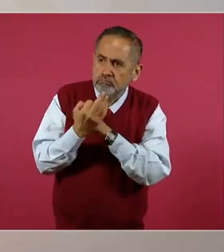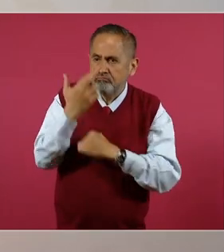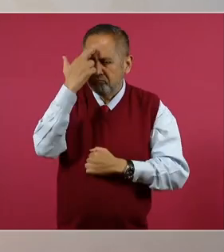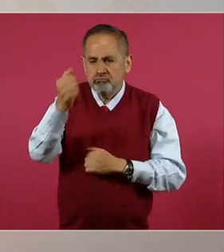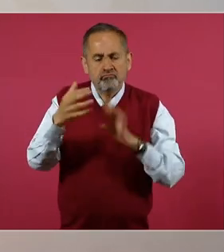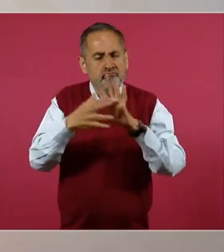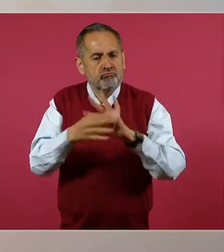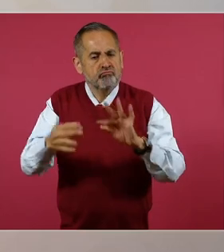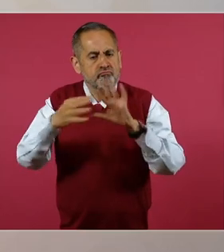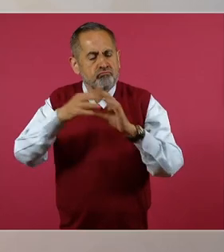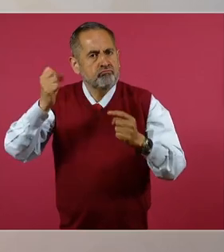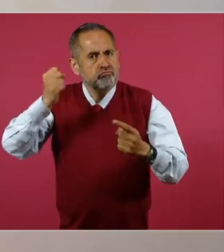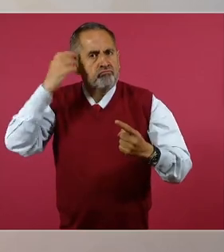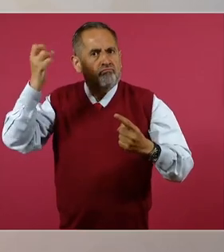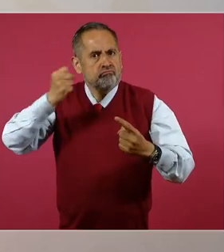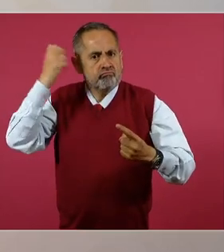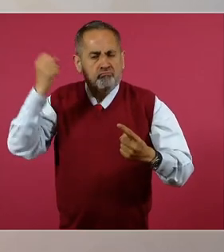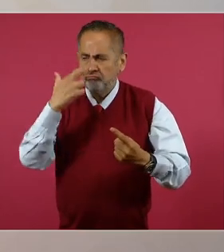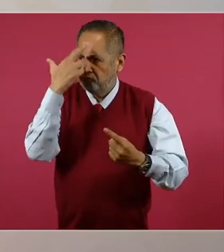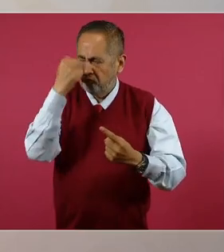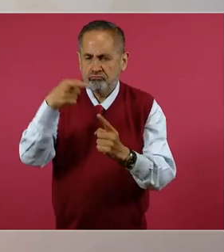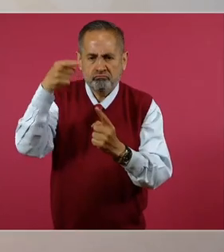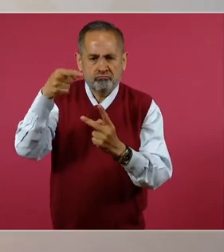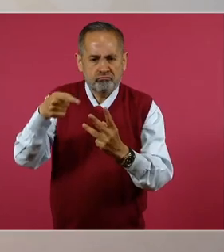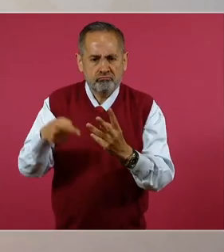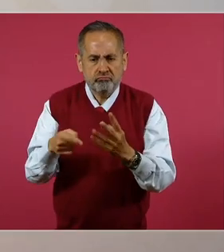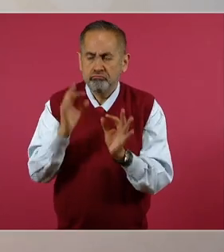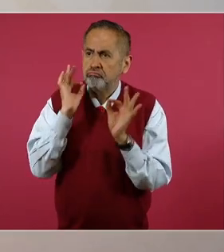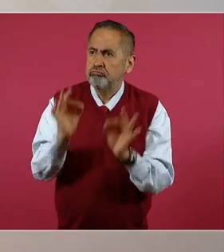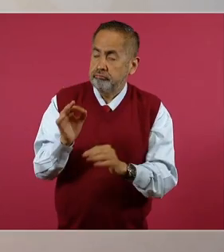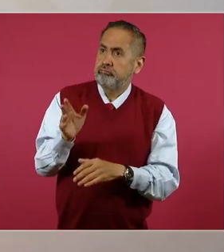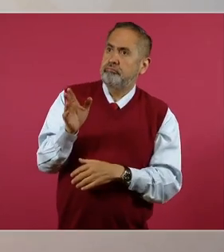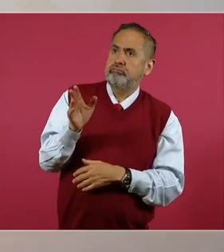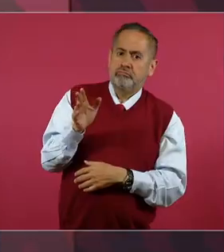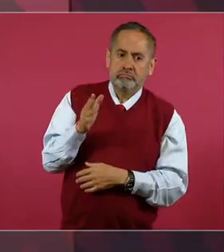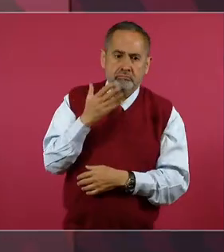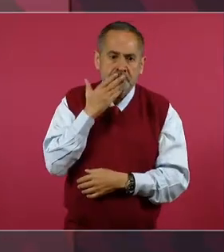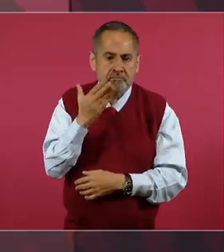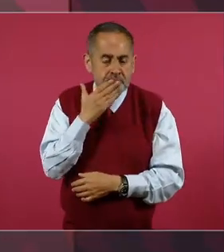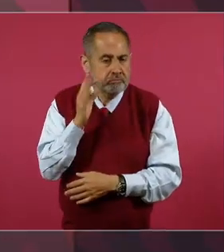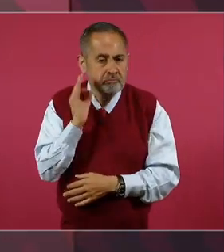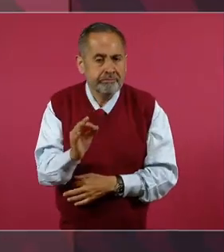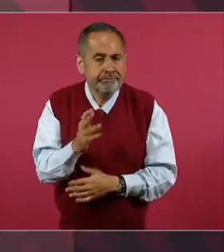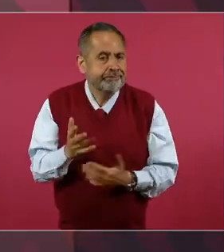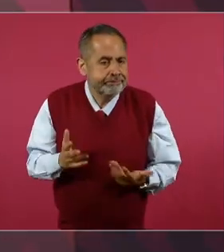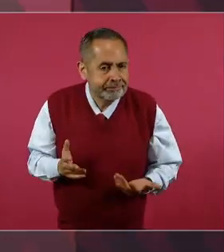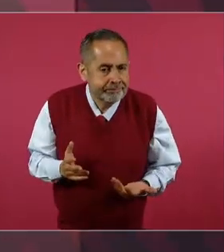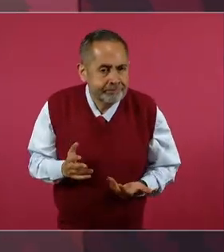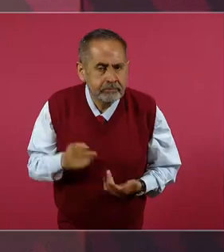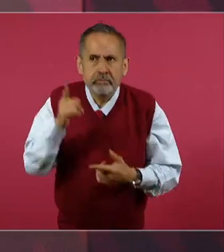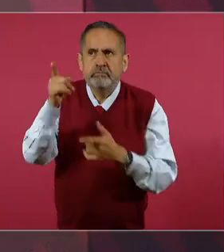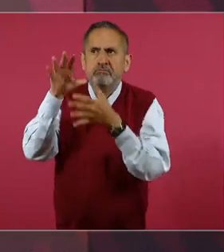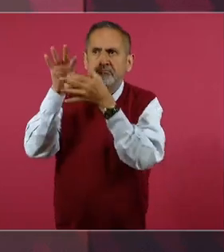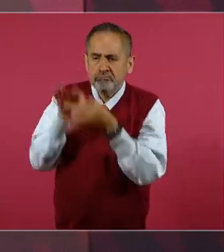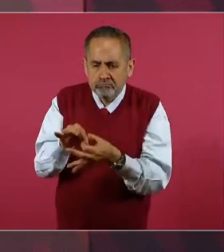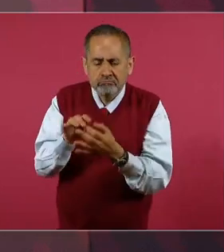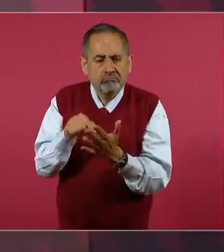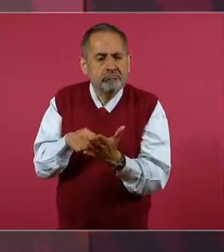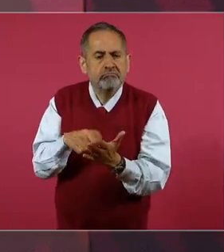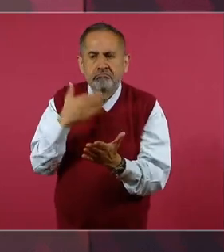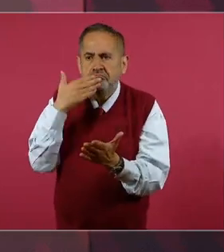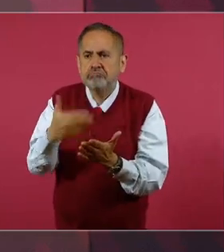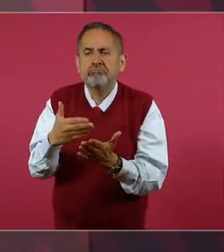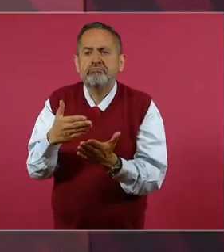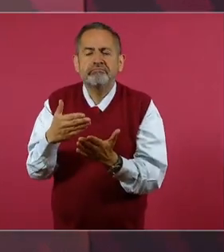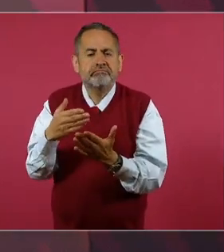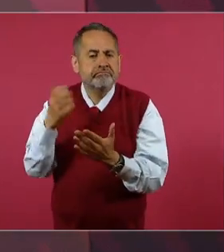en sus intervenciones, pero mucho muy consecuente